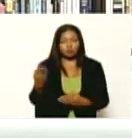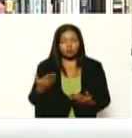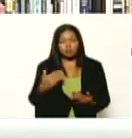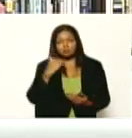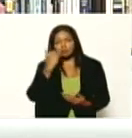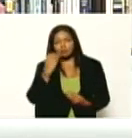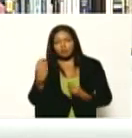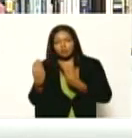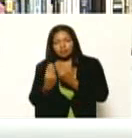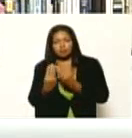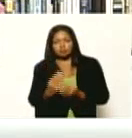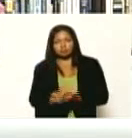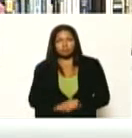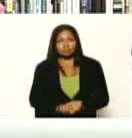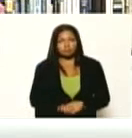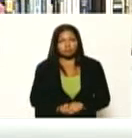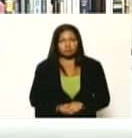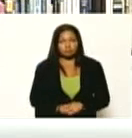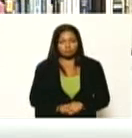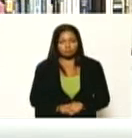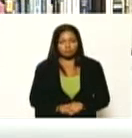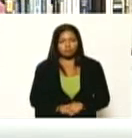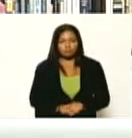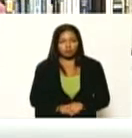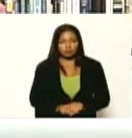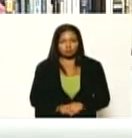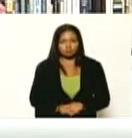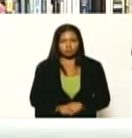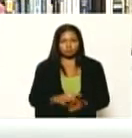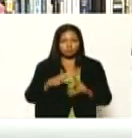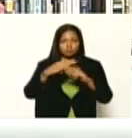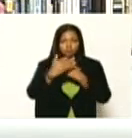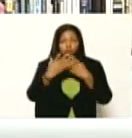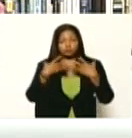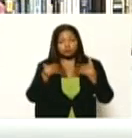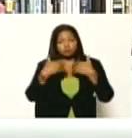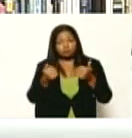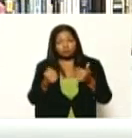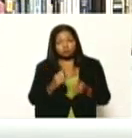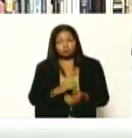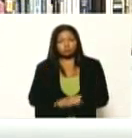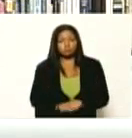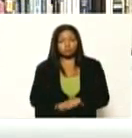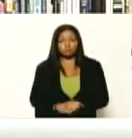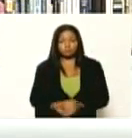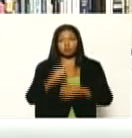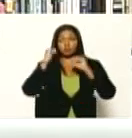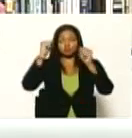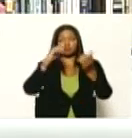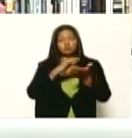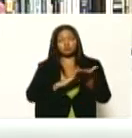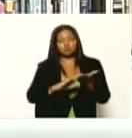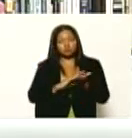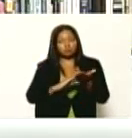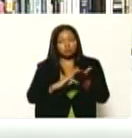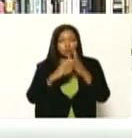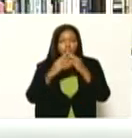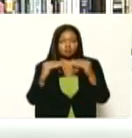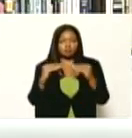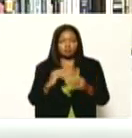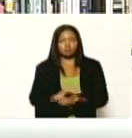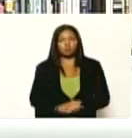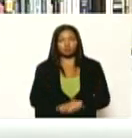lado en esta situación de salud, para lograr su plena recuperación. Al